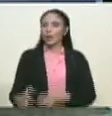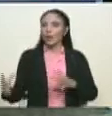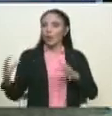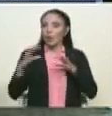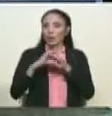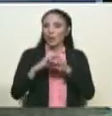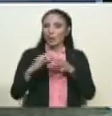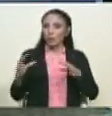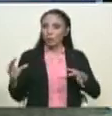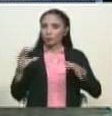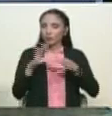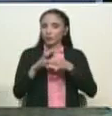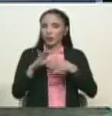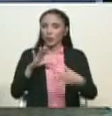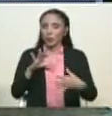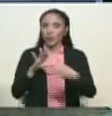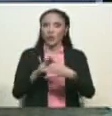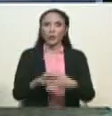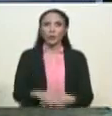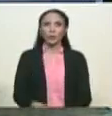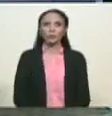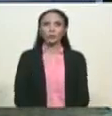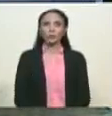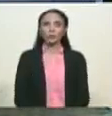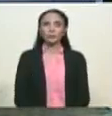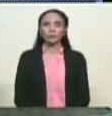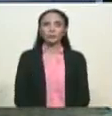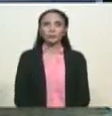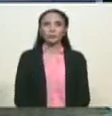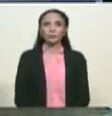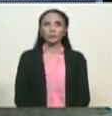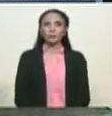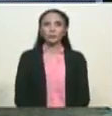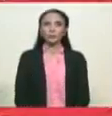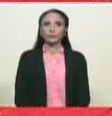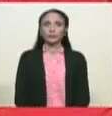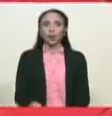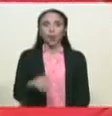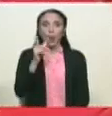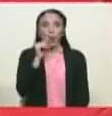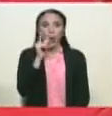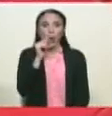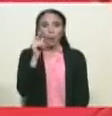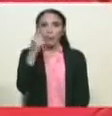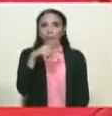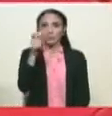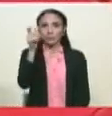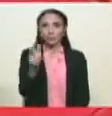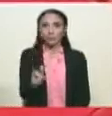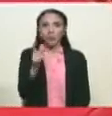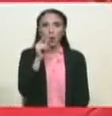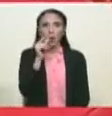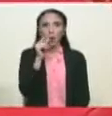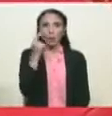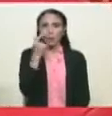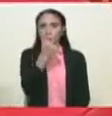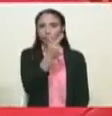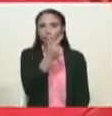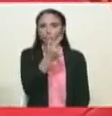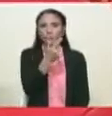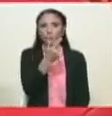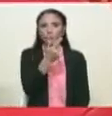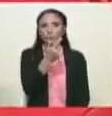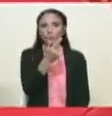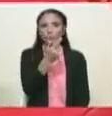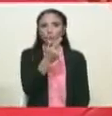Marcos Torres, Ricardo Molina, compañeros, ustedes con gran experiencia también en todo el proceso revolucionario de